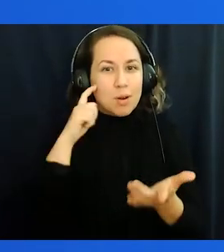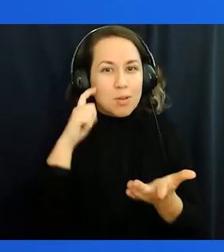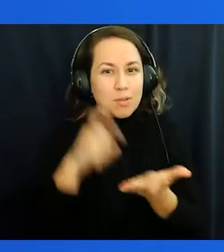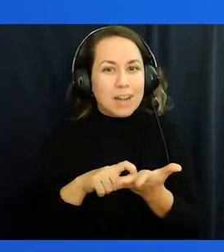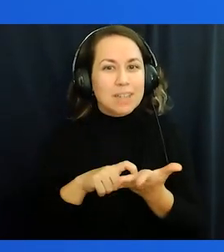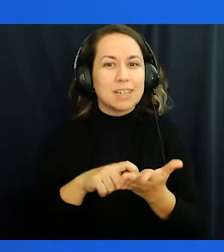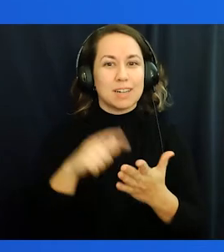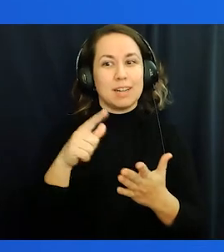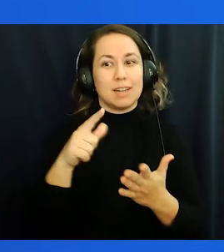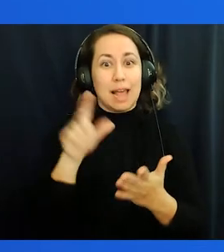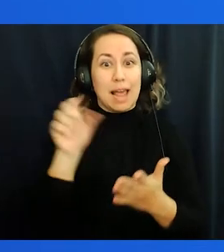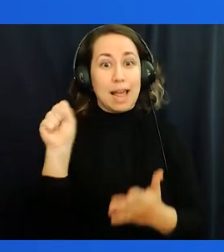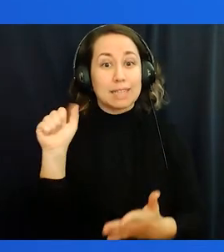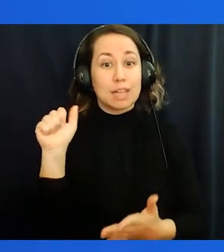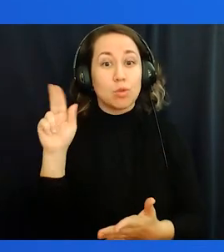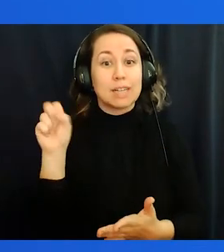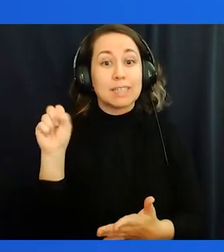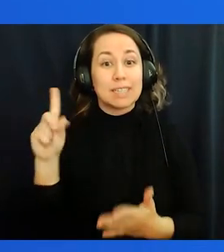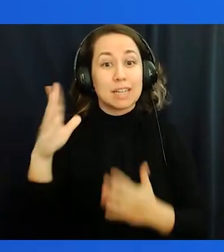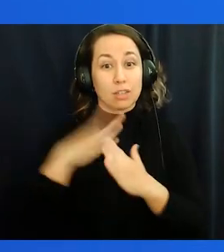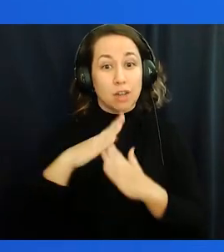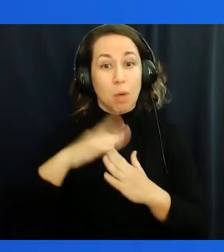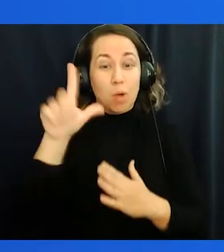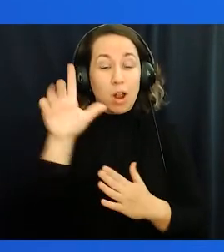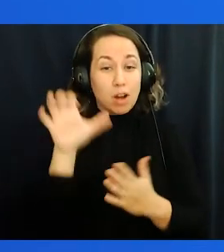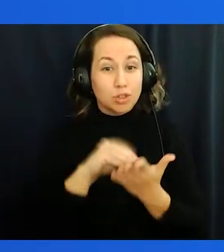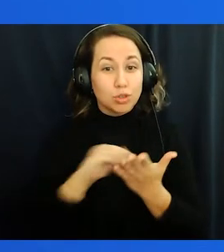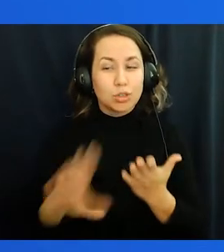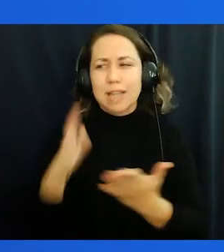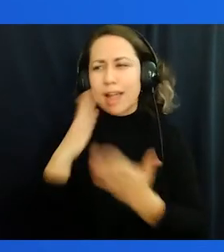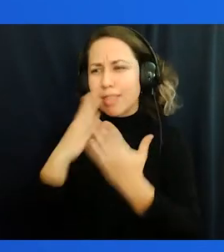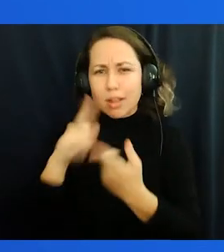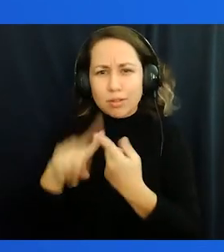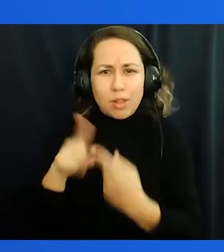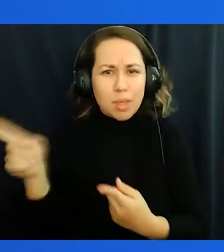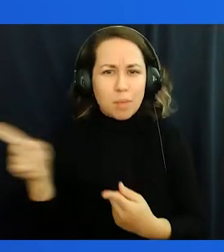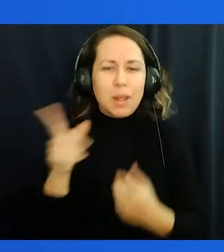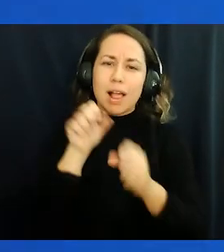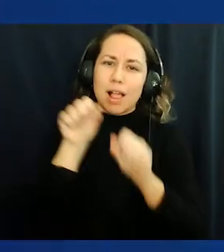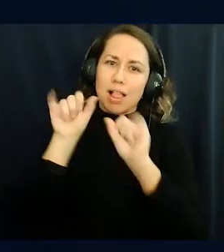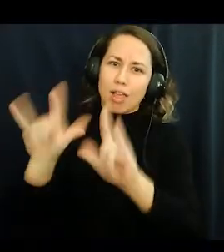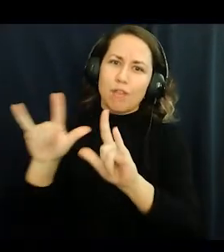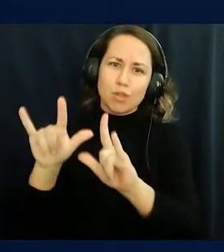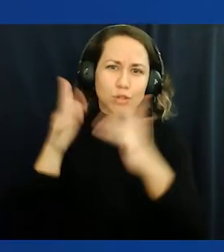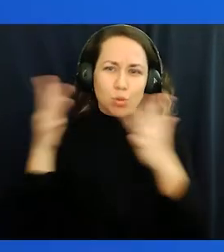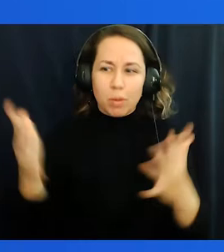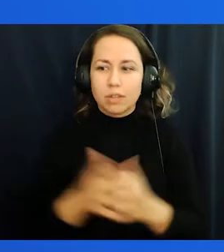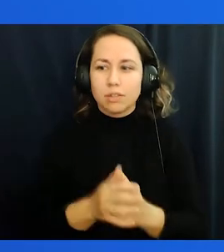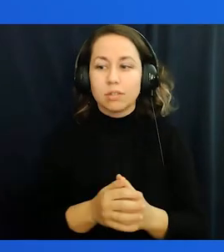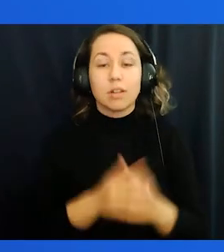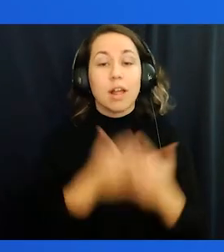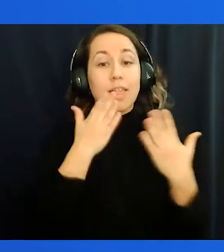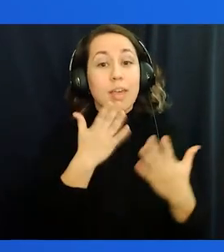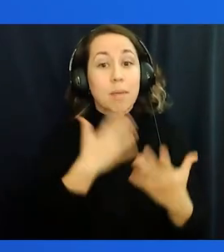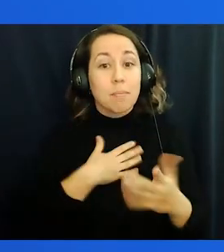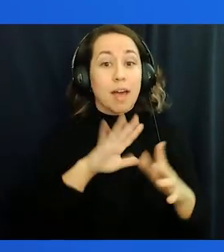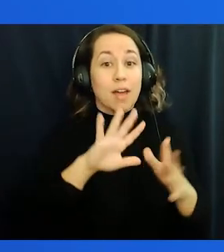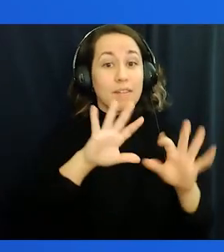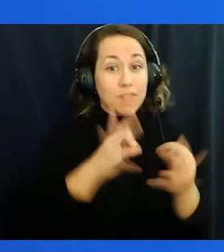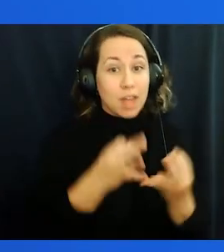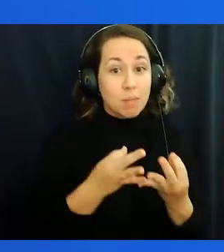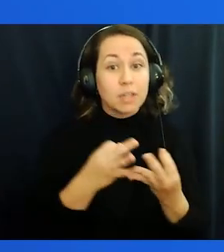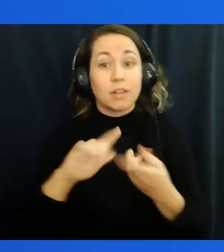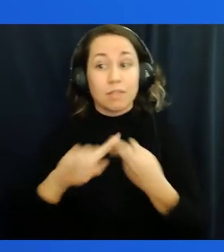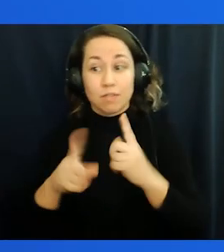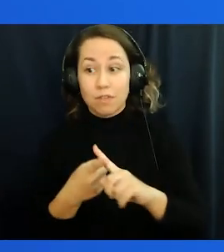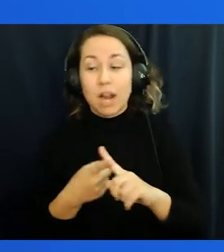como una de las 100 mejores del distrito de Santa Ana. Quiero agradecerles y los amo mucho. Gracias a mi familia, amigos y personal de Valley